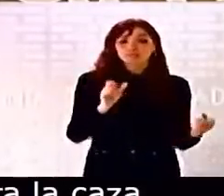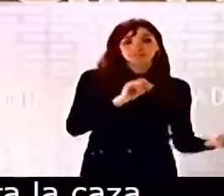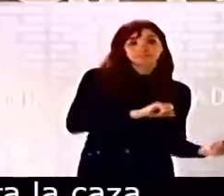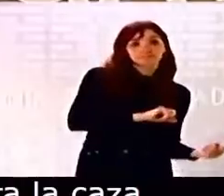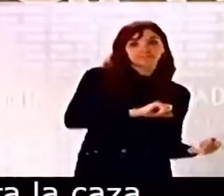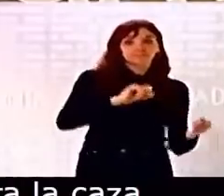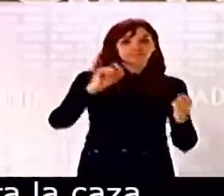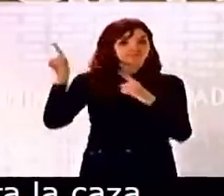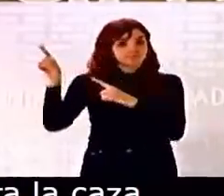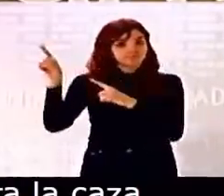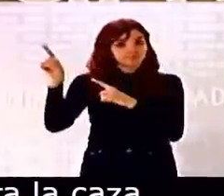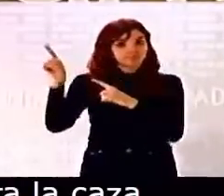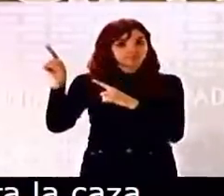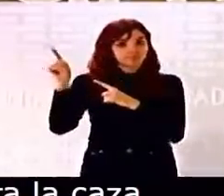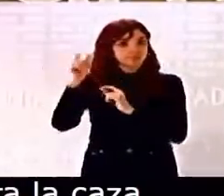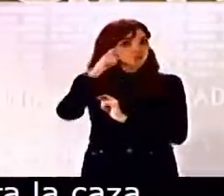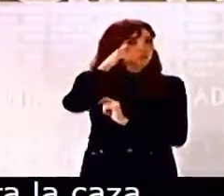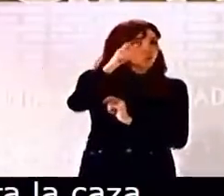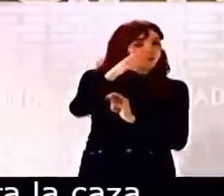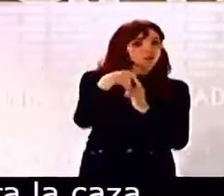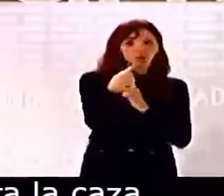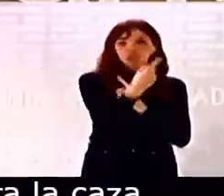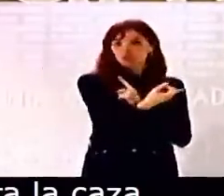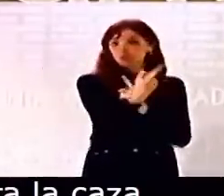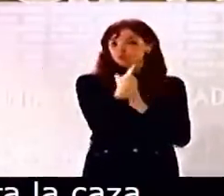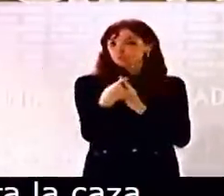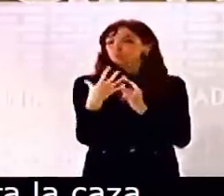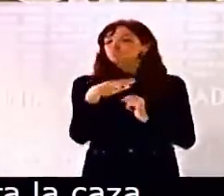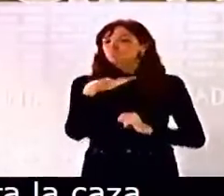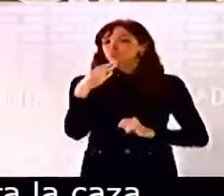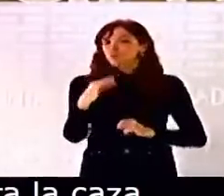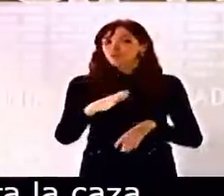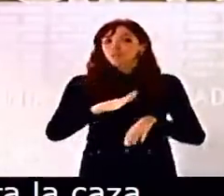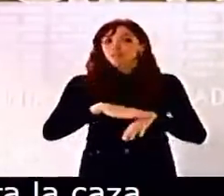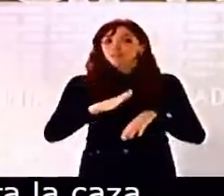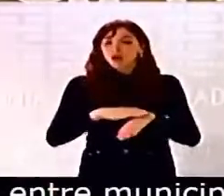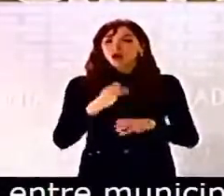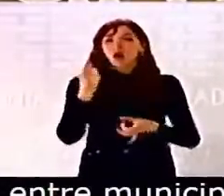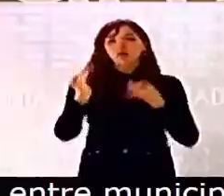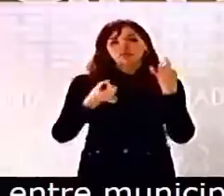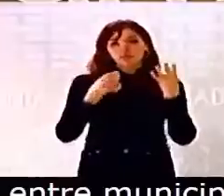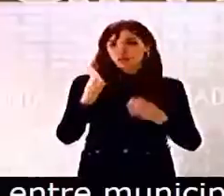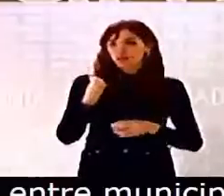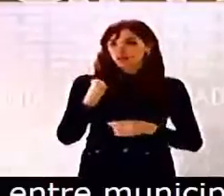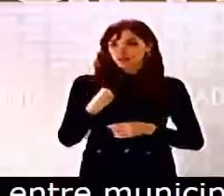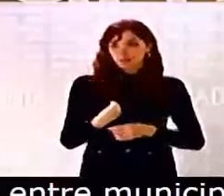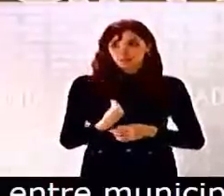desplazarse entre municipios para realizar esa actividad concreta.